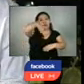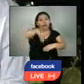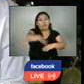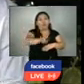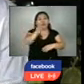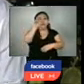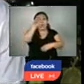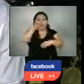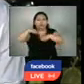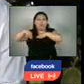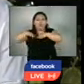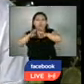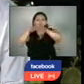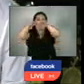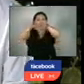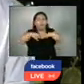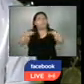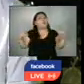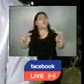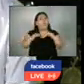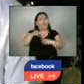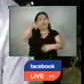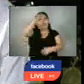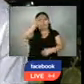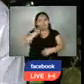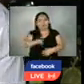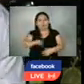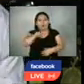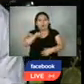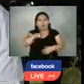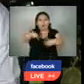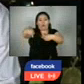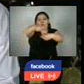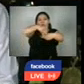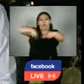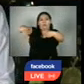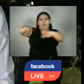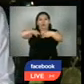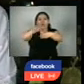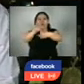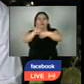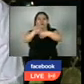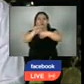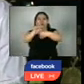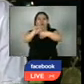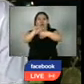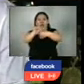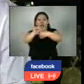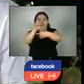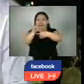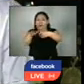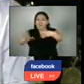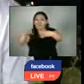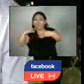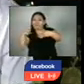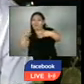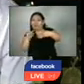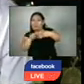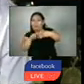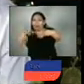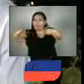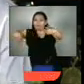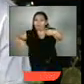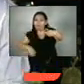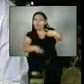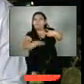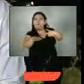de 2 carriles en el sentido norte y sur de la zona del redondel Utila, y va a empalmar ambos